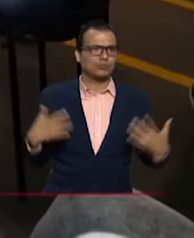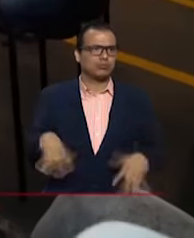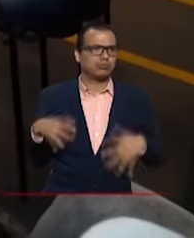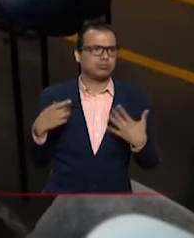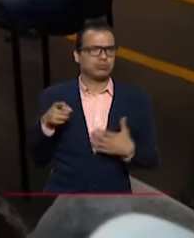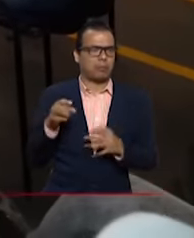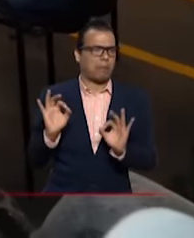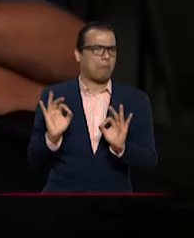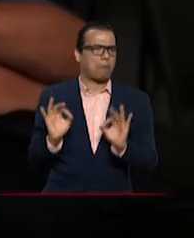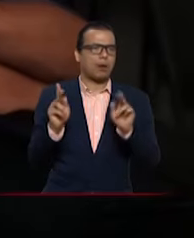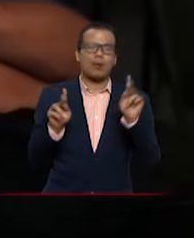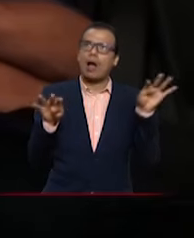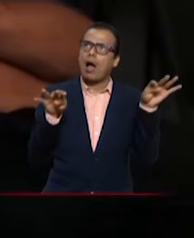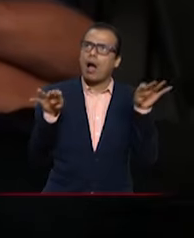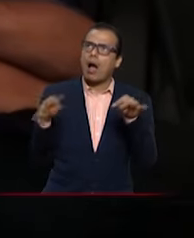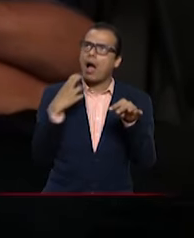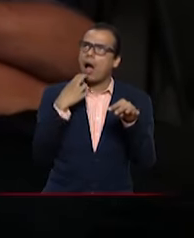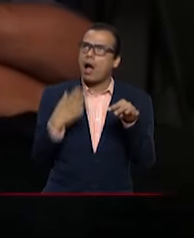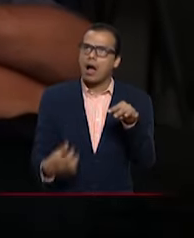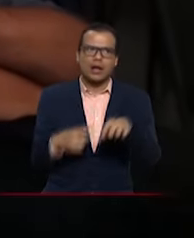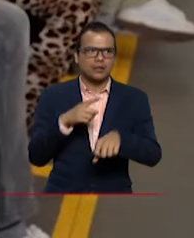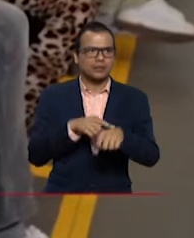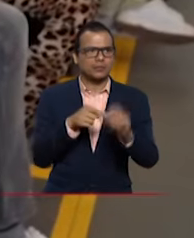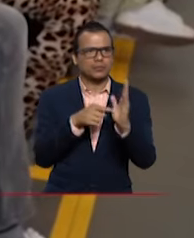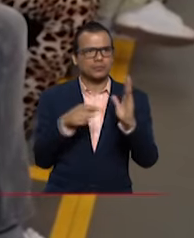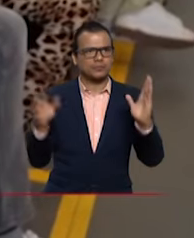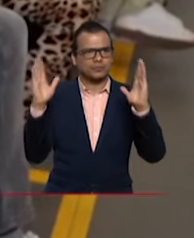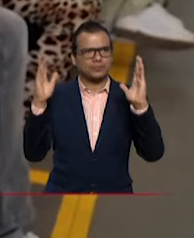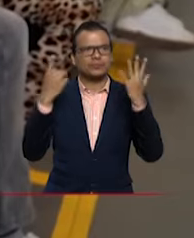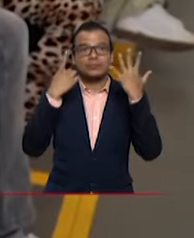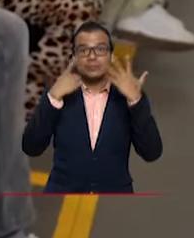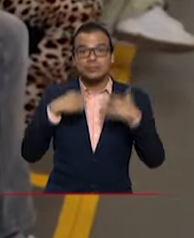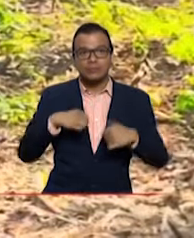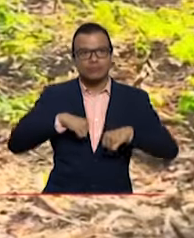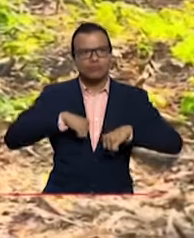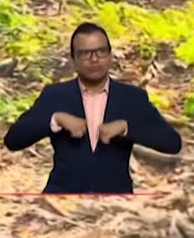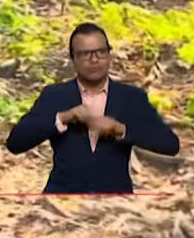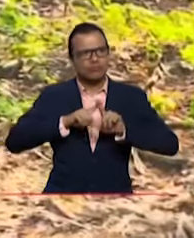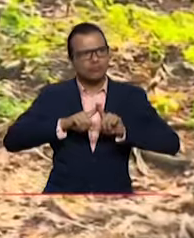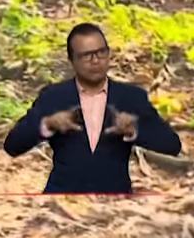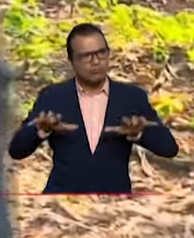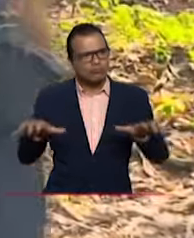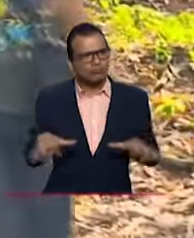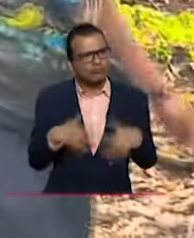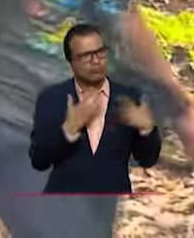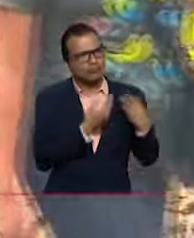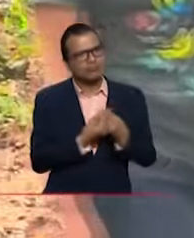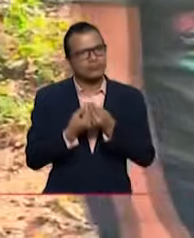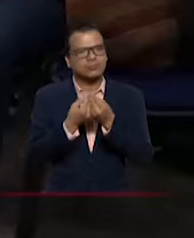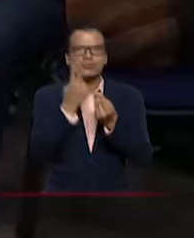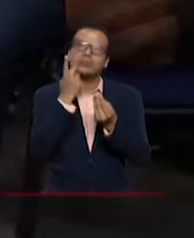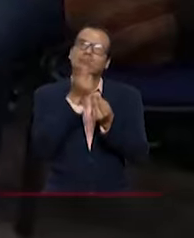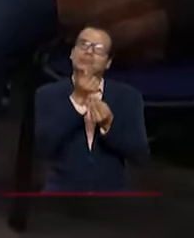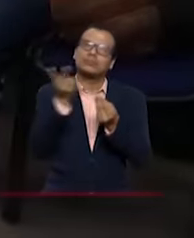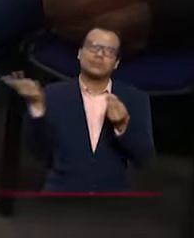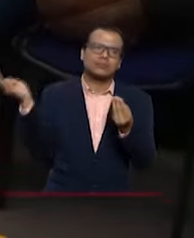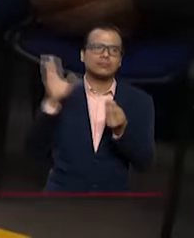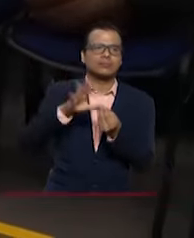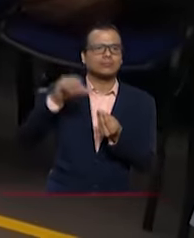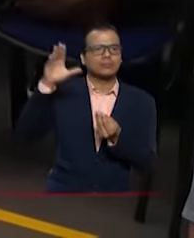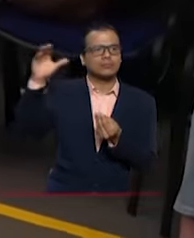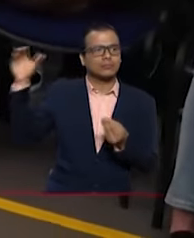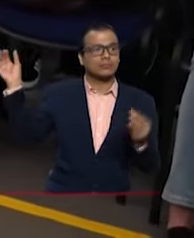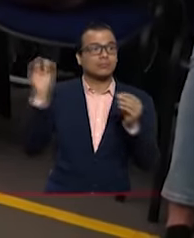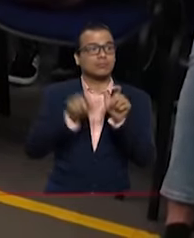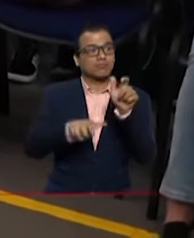éxito, encantando a los asistentes durante 6 días llenos de una gran variedad de actividades, desde salidas de observación de aves hasta charlas a cargo